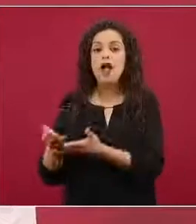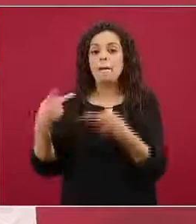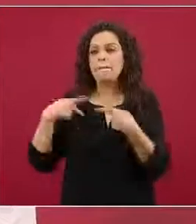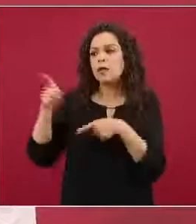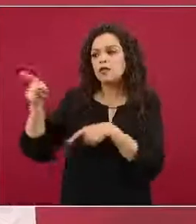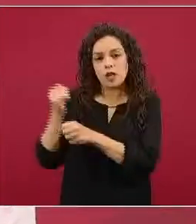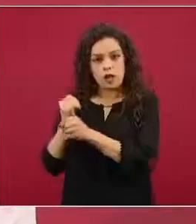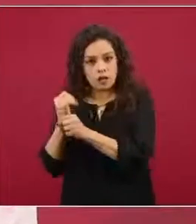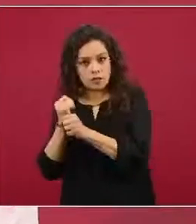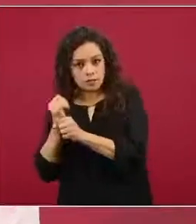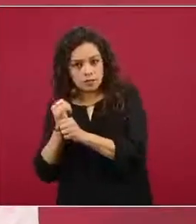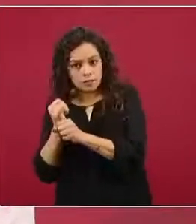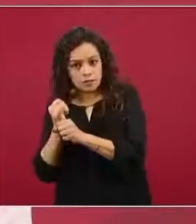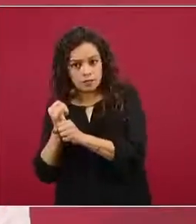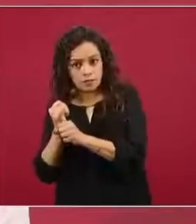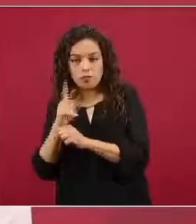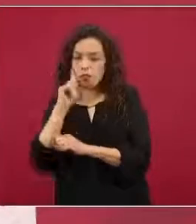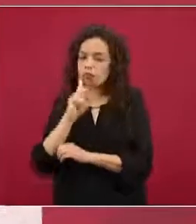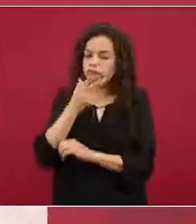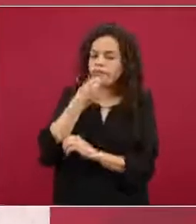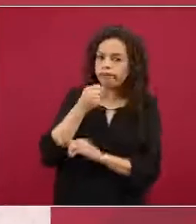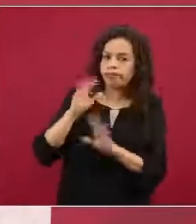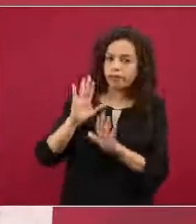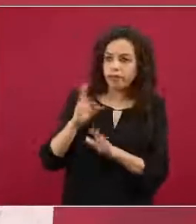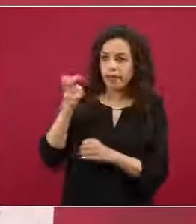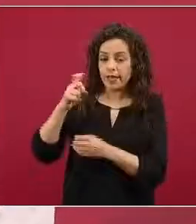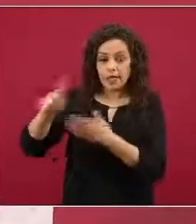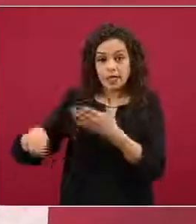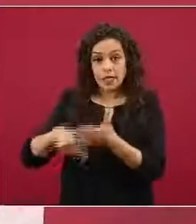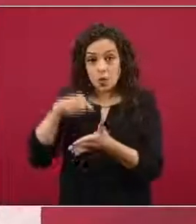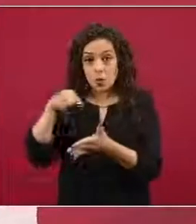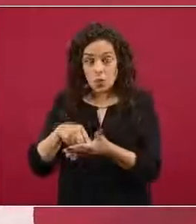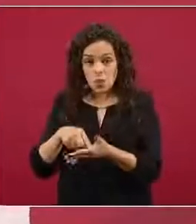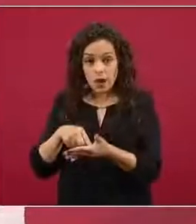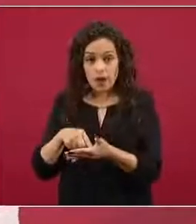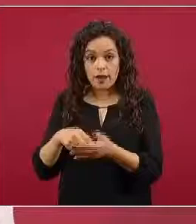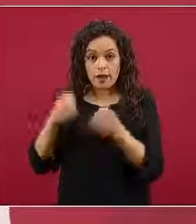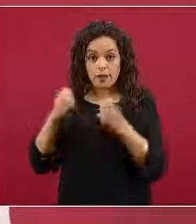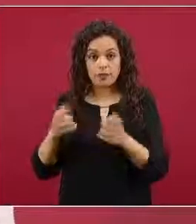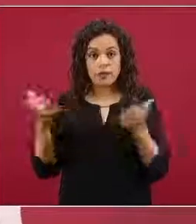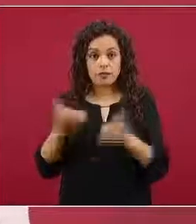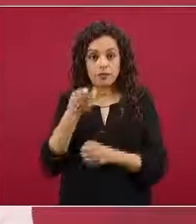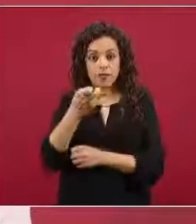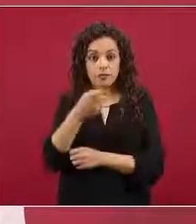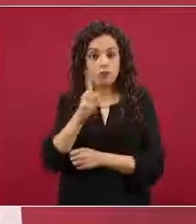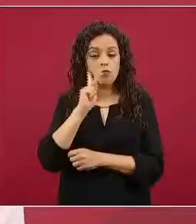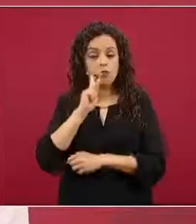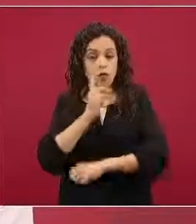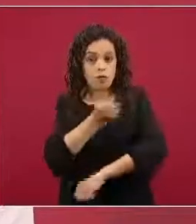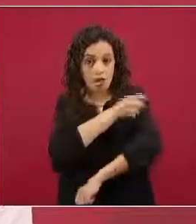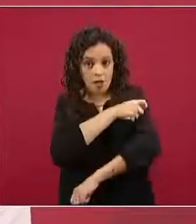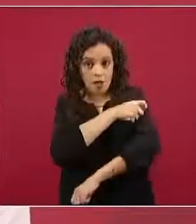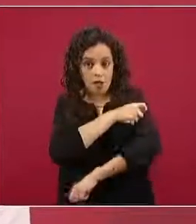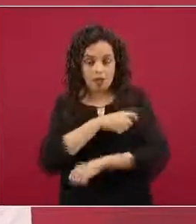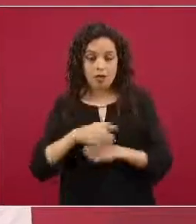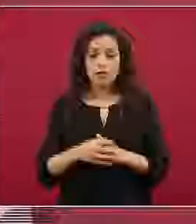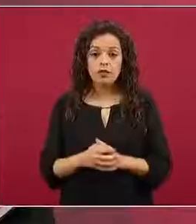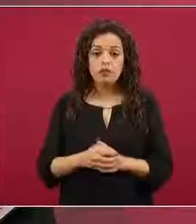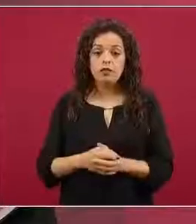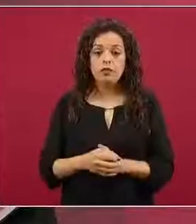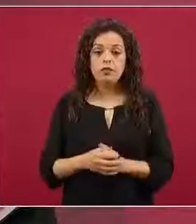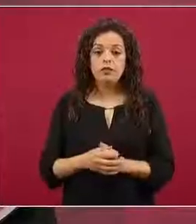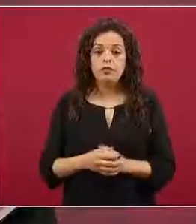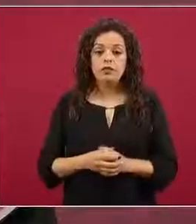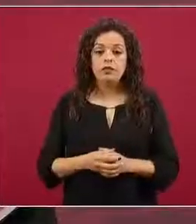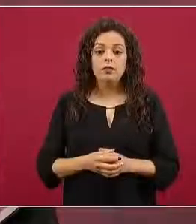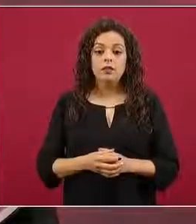investigadora, investigador o investigadora del sitio en donde se esté llevando a cabo este ensayo clínico